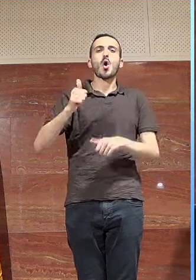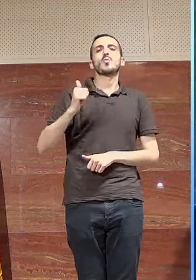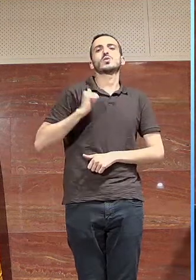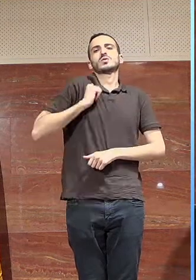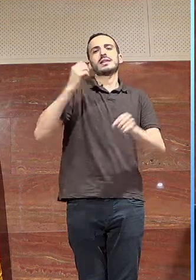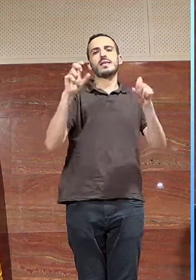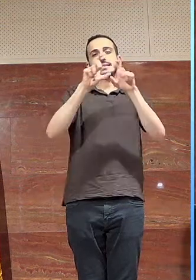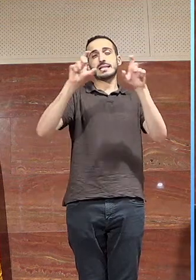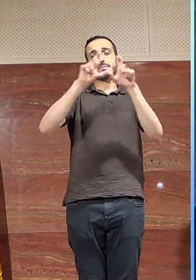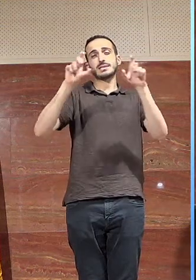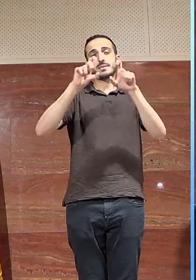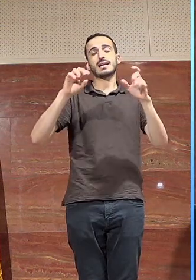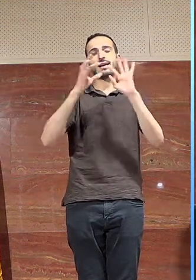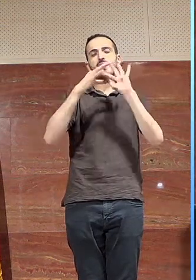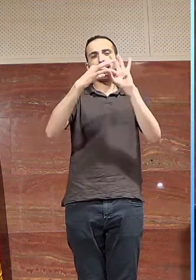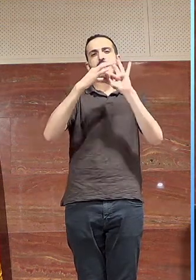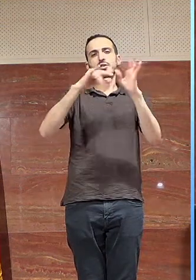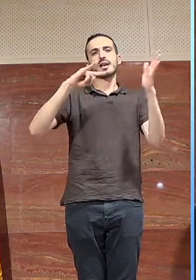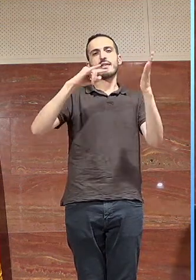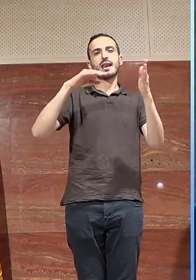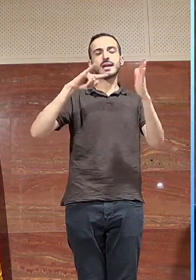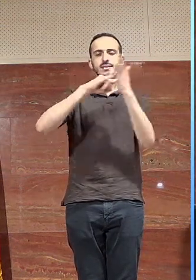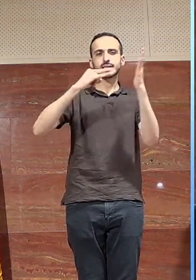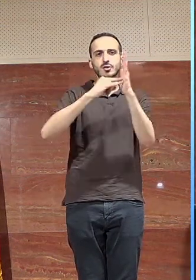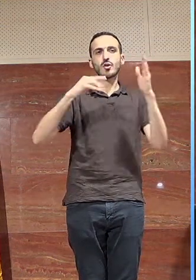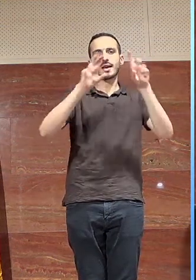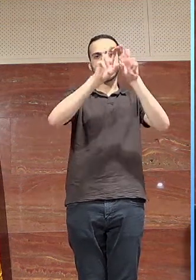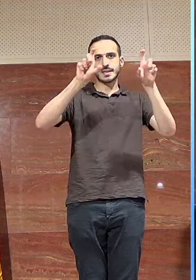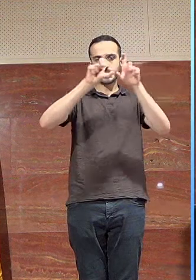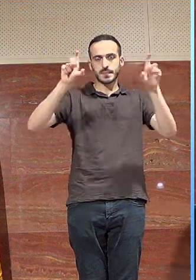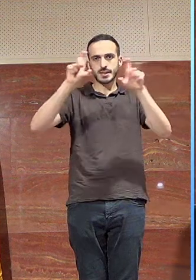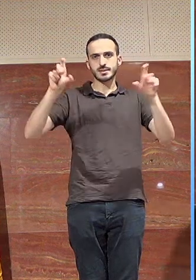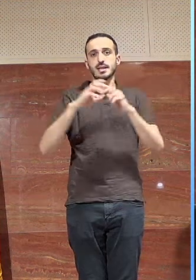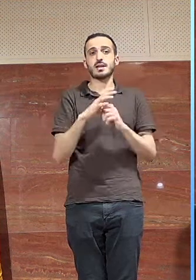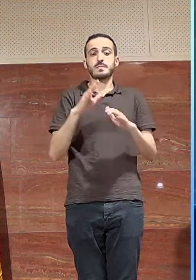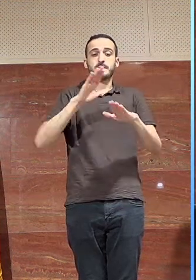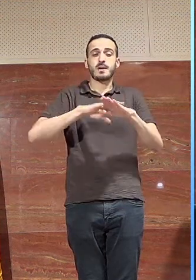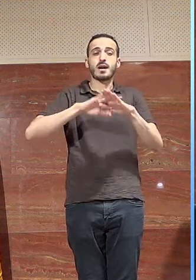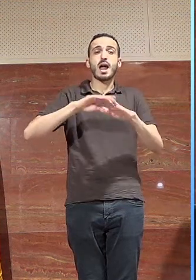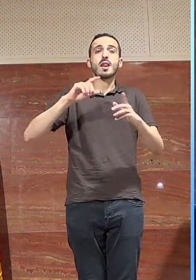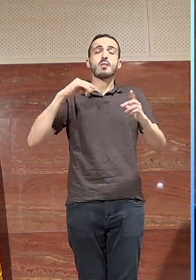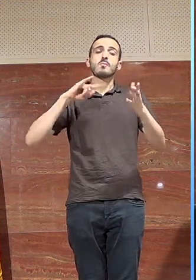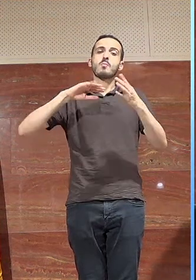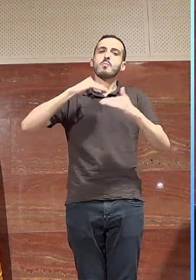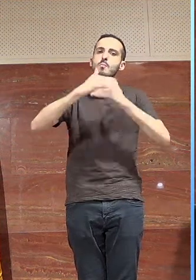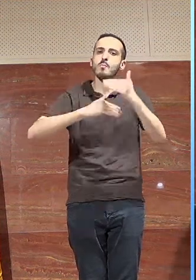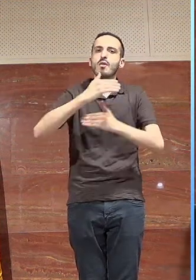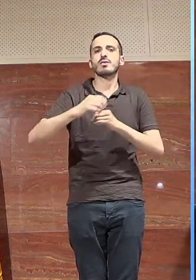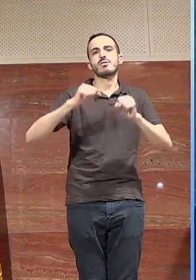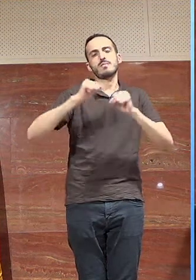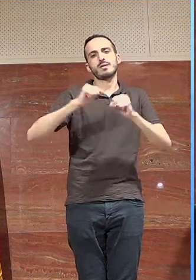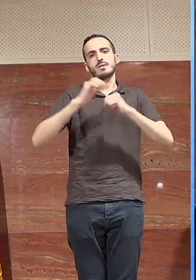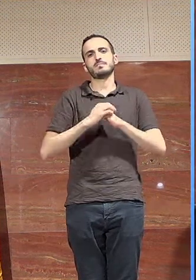sobre tecnologías de la información y la comunicación para la autonomía en el proceso de envejecimiento. Este año,